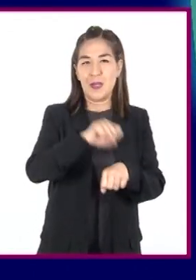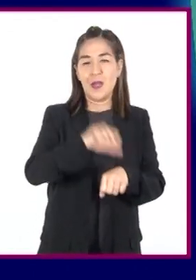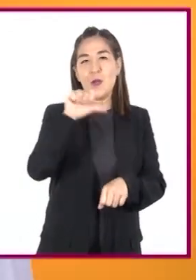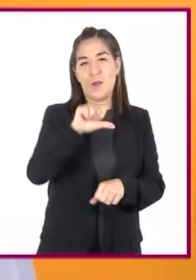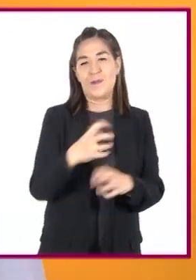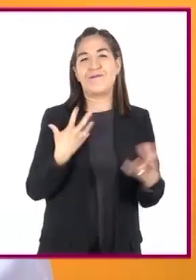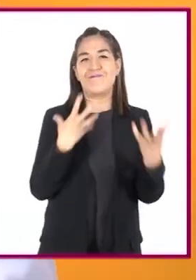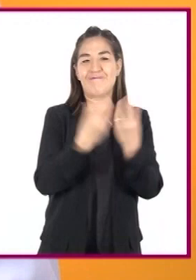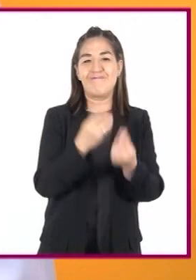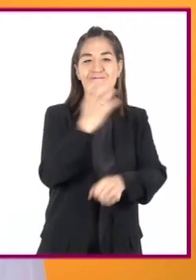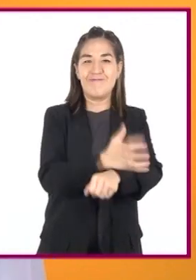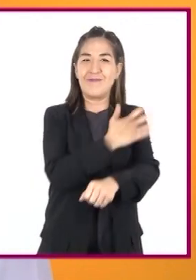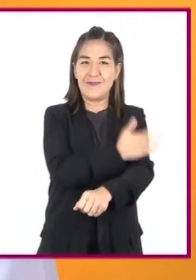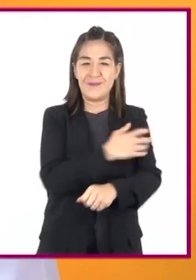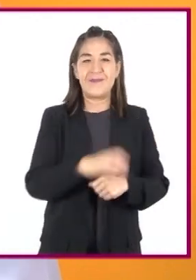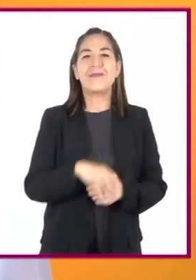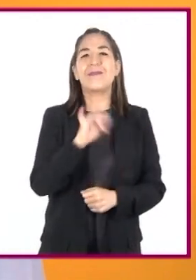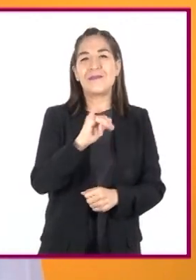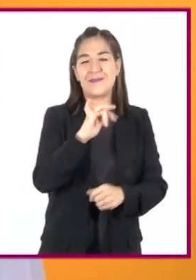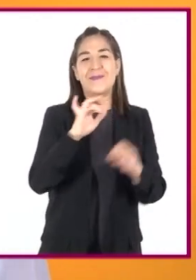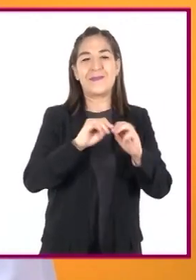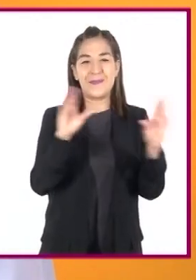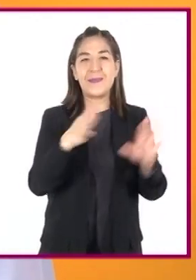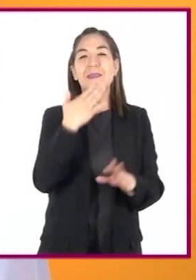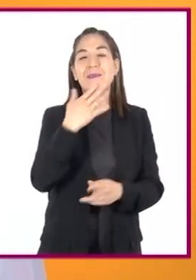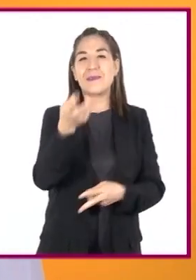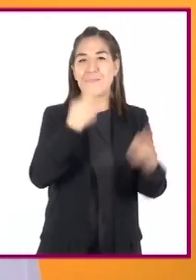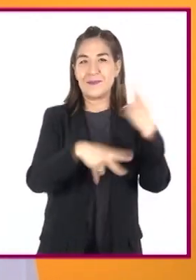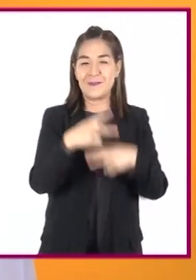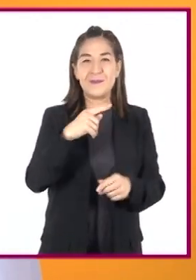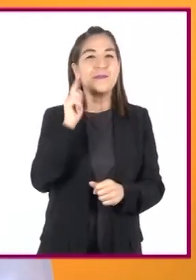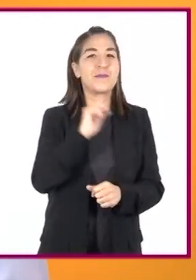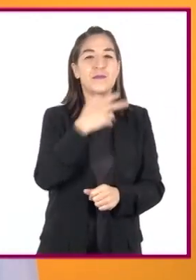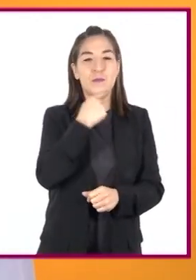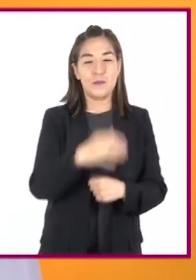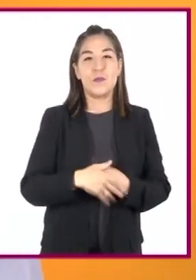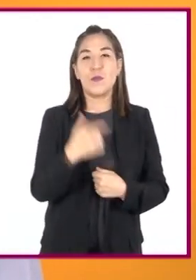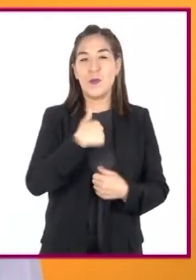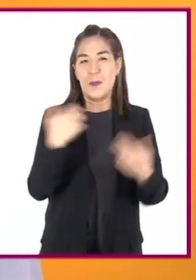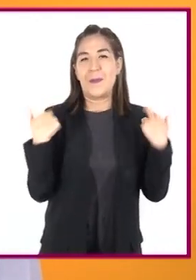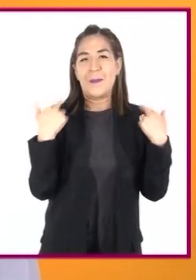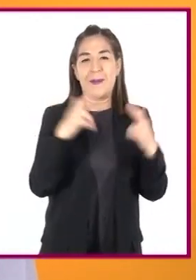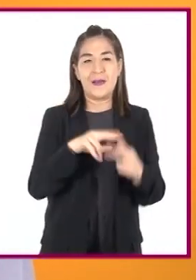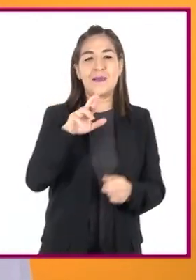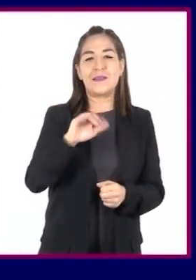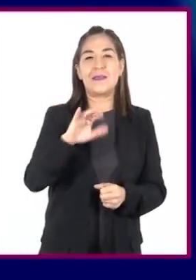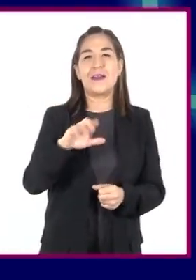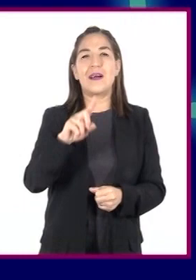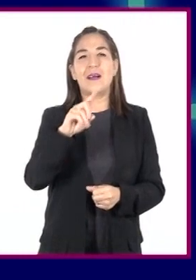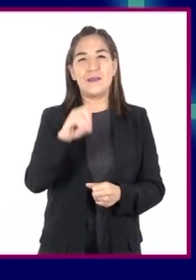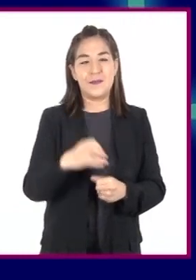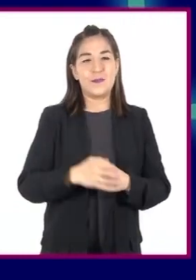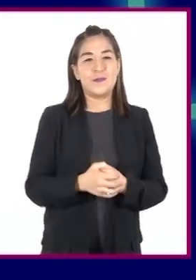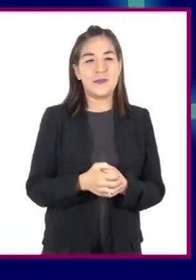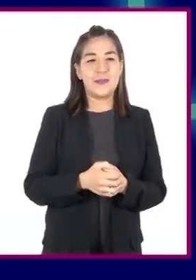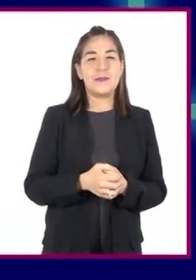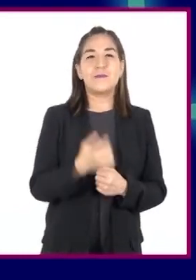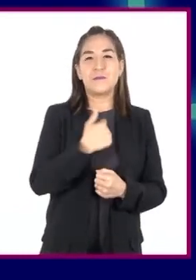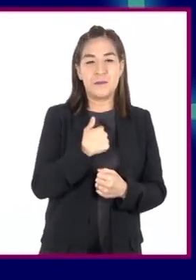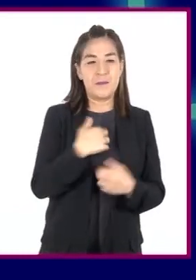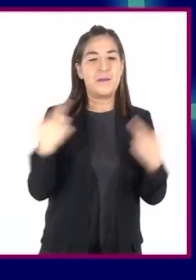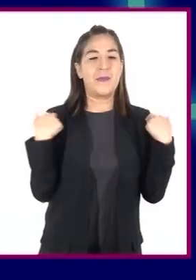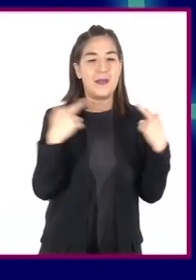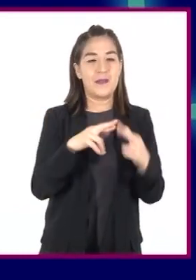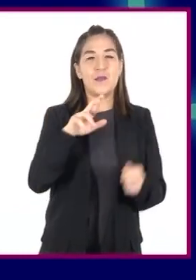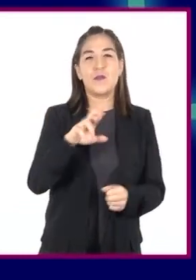acompañan. Claro, bienvenidas y bienvenidos. Nosotros somos los profesores Ricardo Ulises Ortiz Licona y el